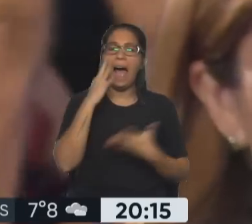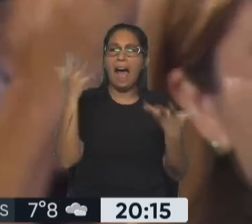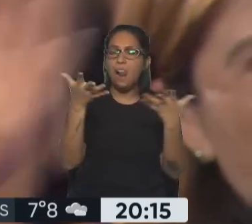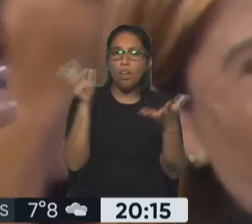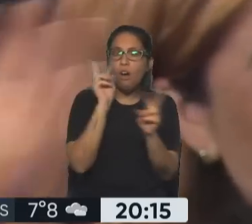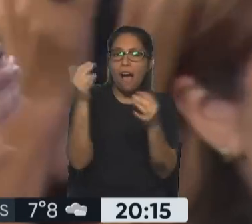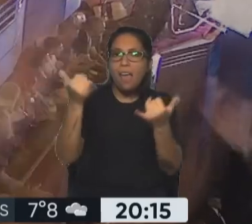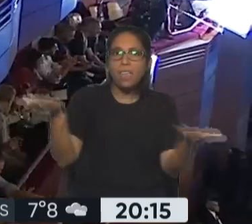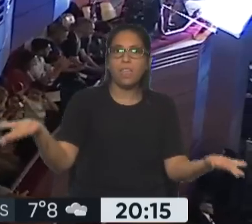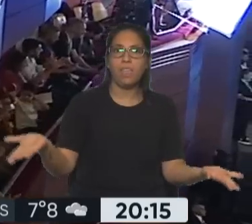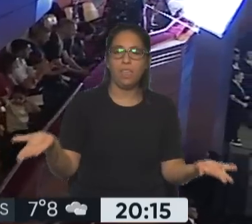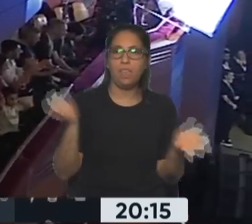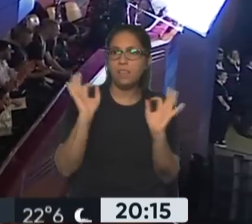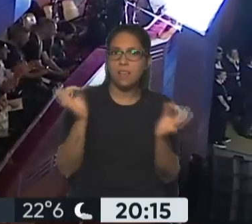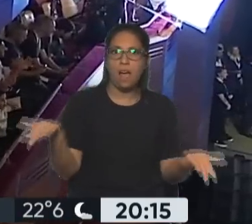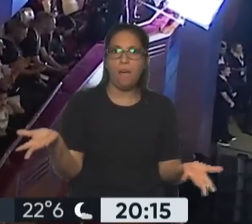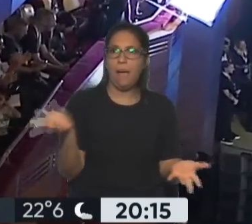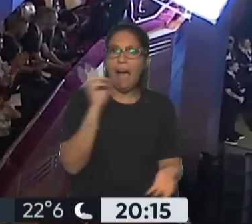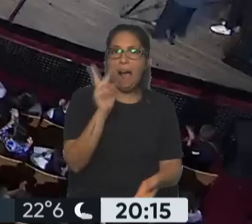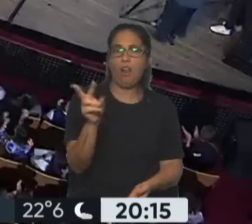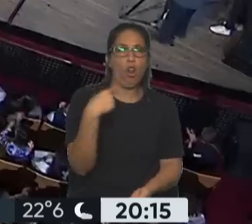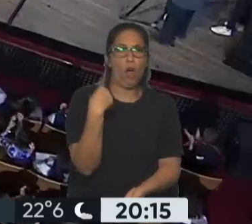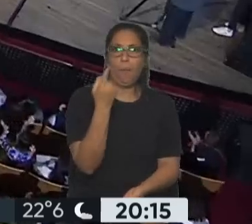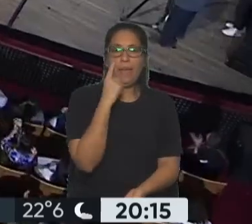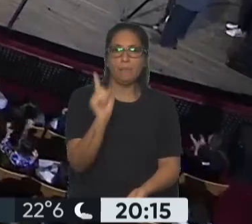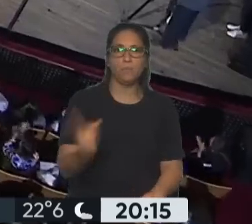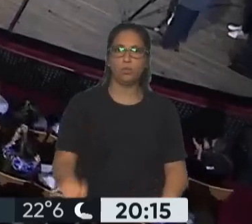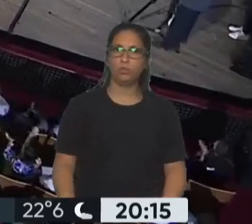Algo está pasando que no estamos viendo.